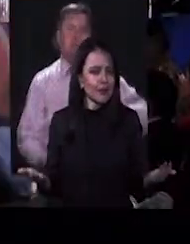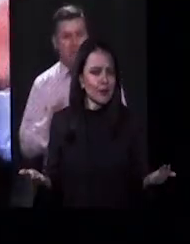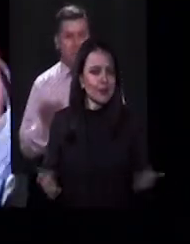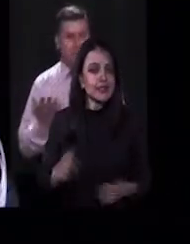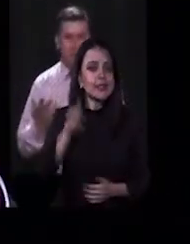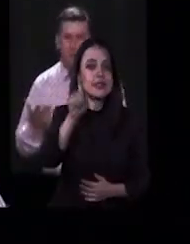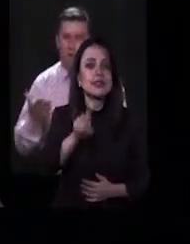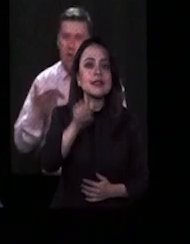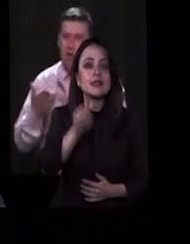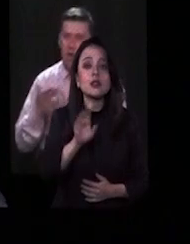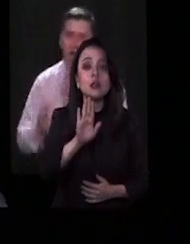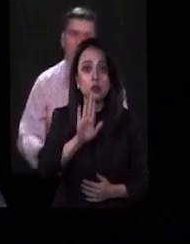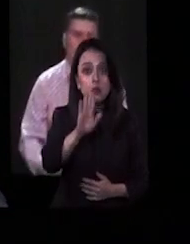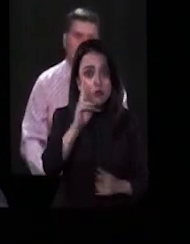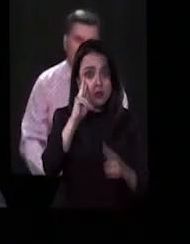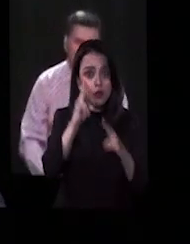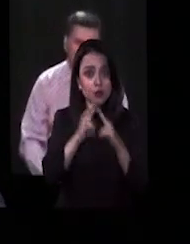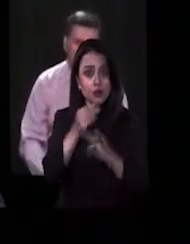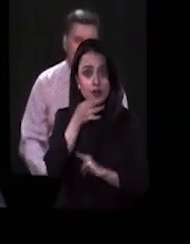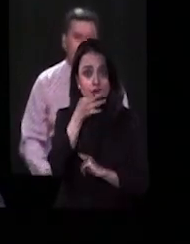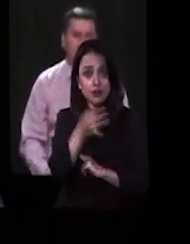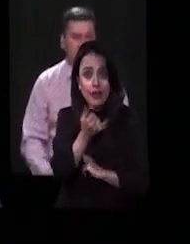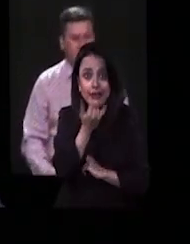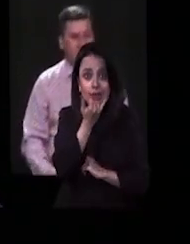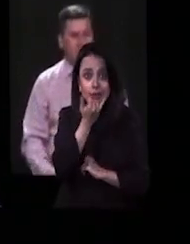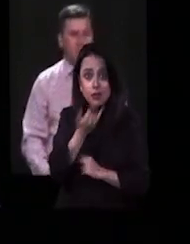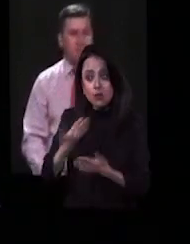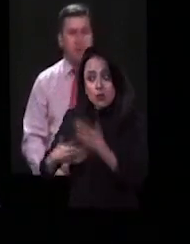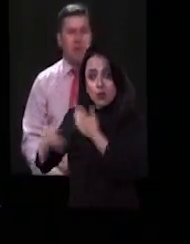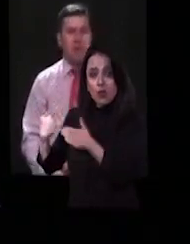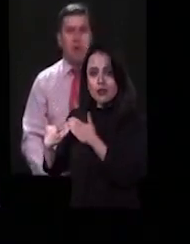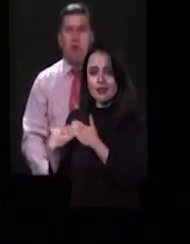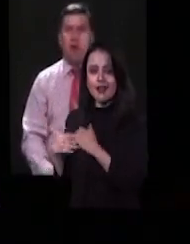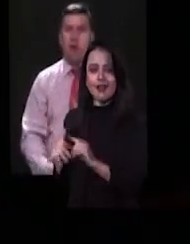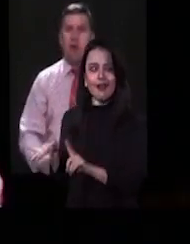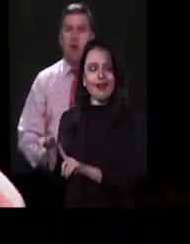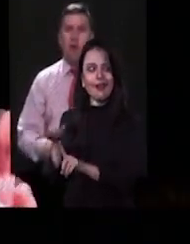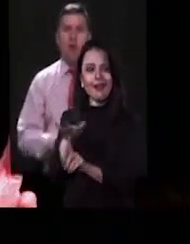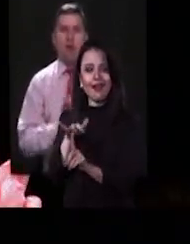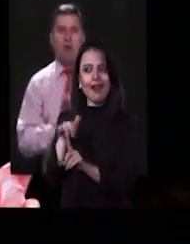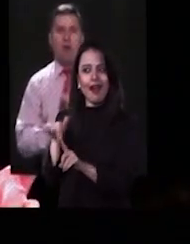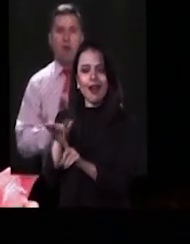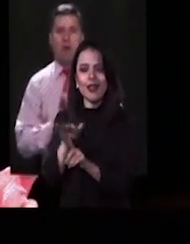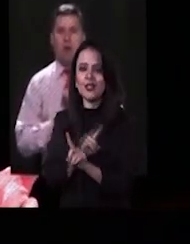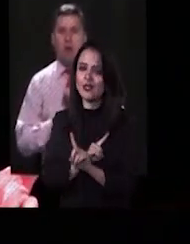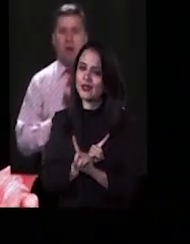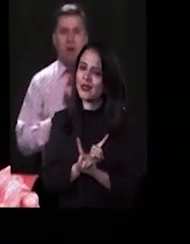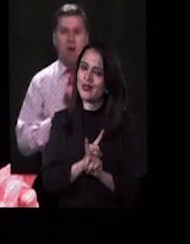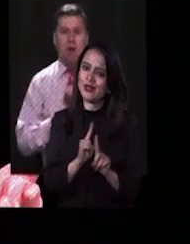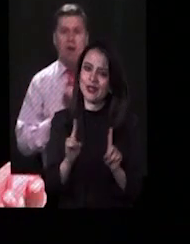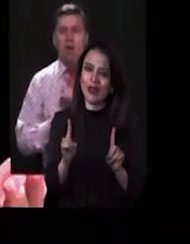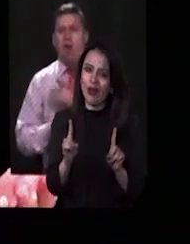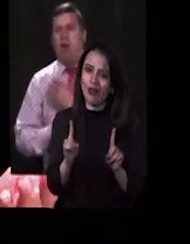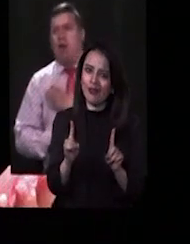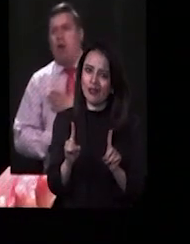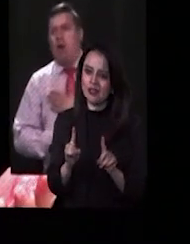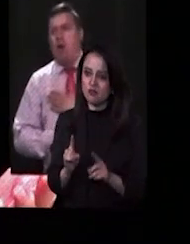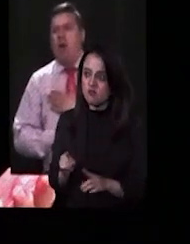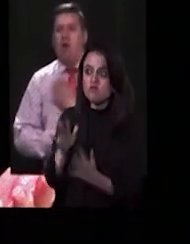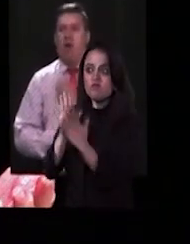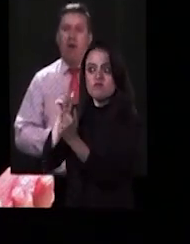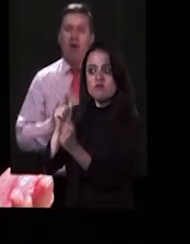los que conozcan la verdad no la utilicen para al inventar un sentido de